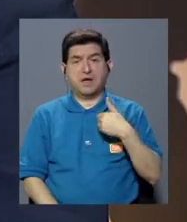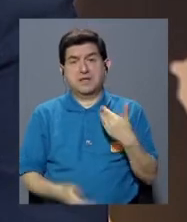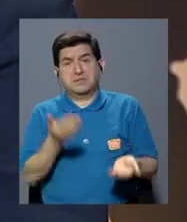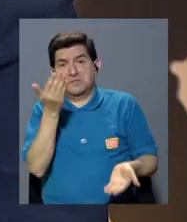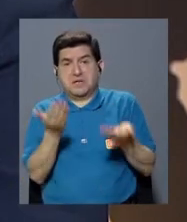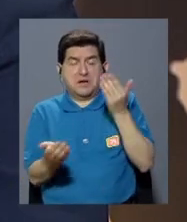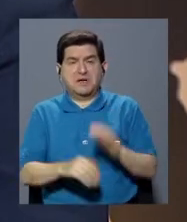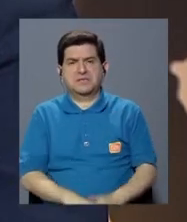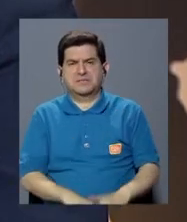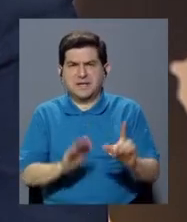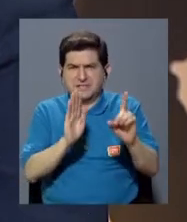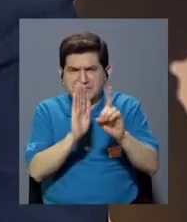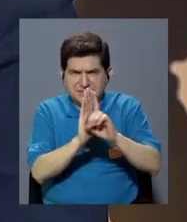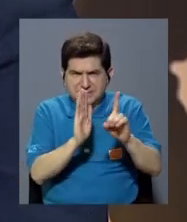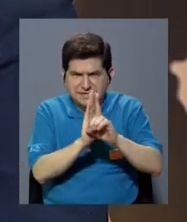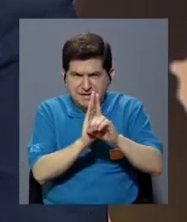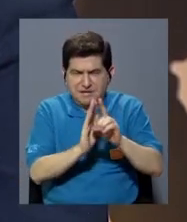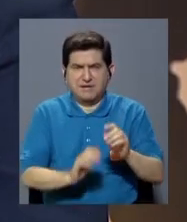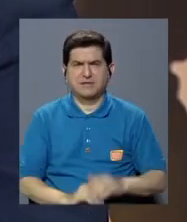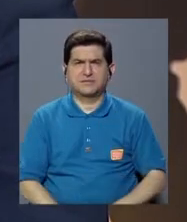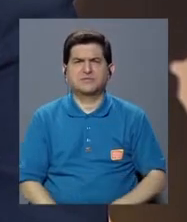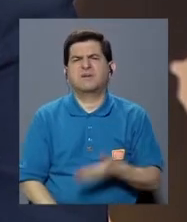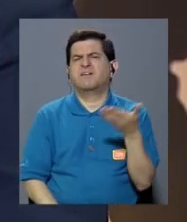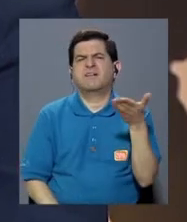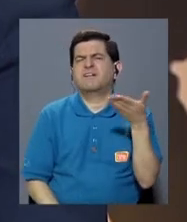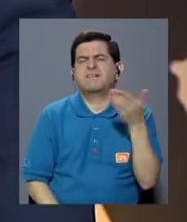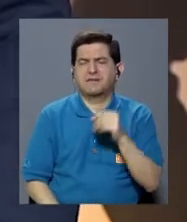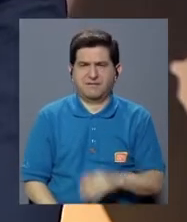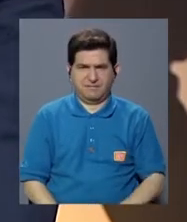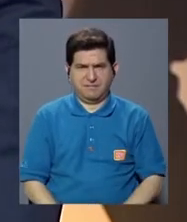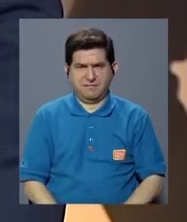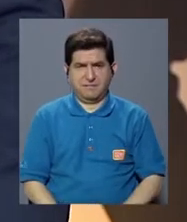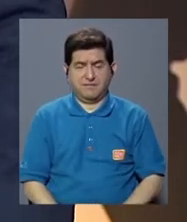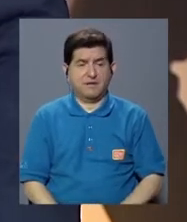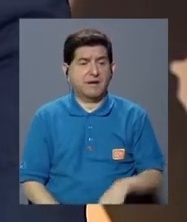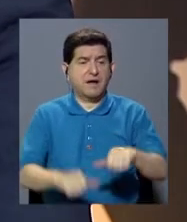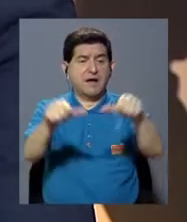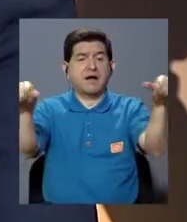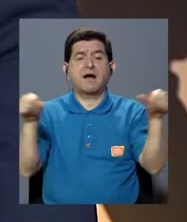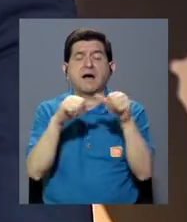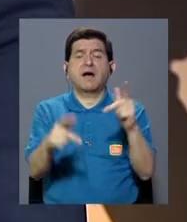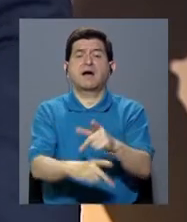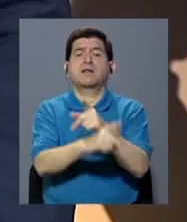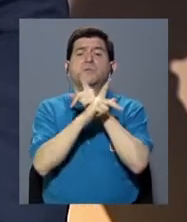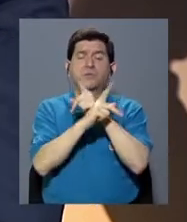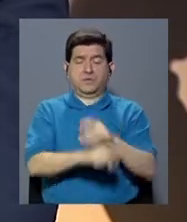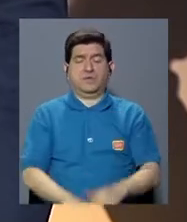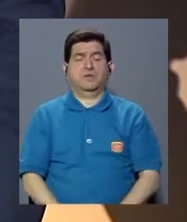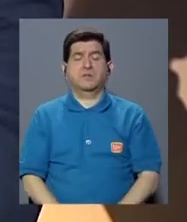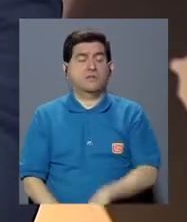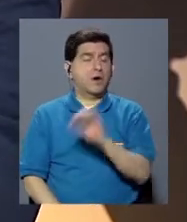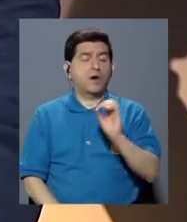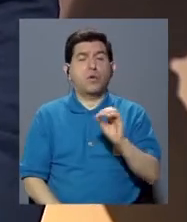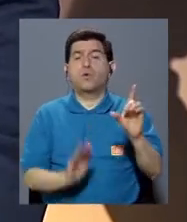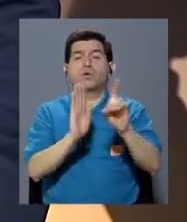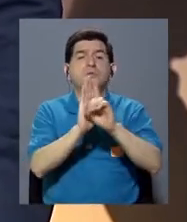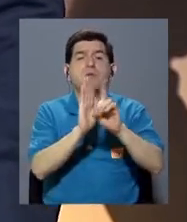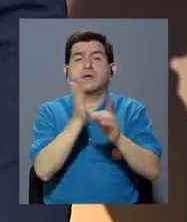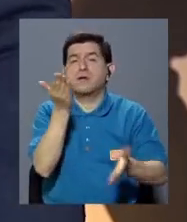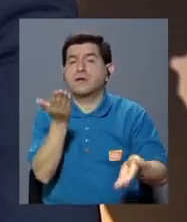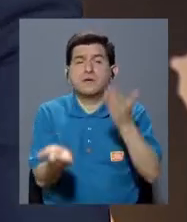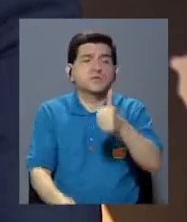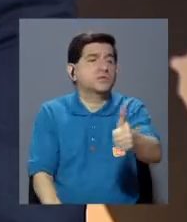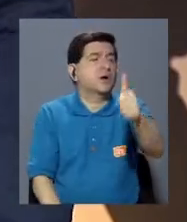tenía derecho incluso a las zonas protegidas, si se tenía derecho a